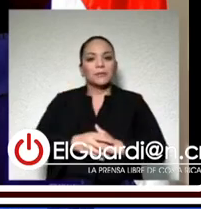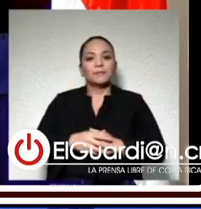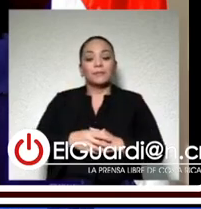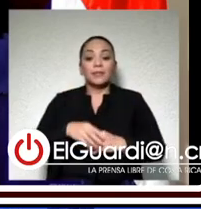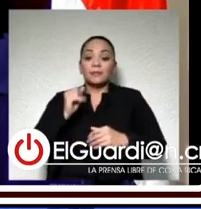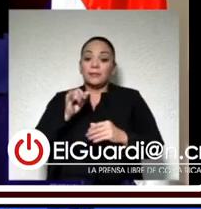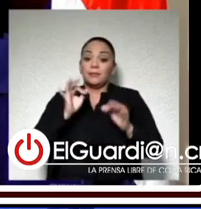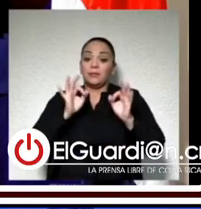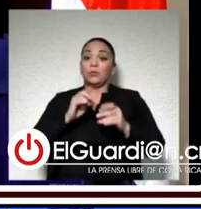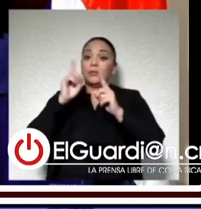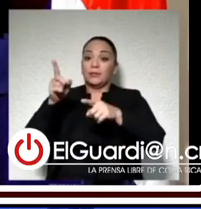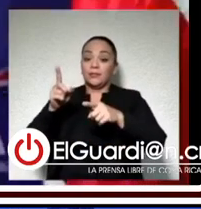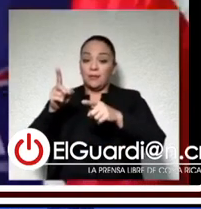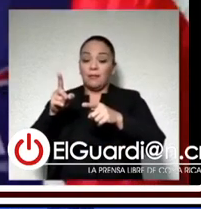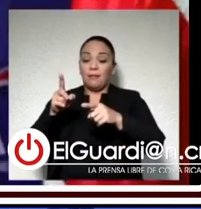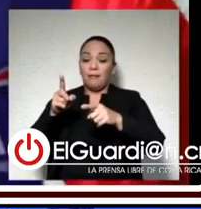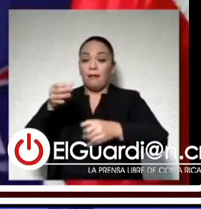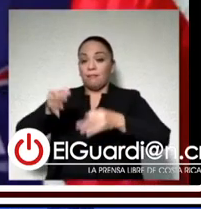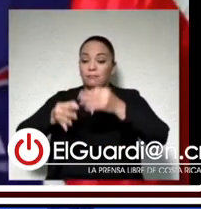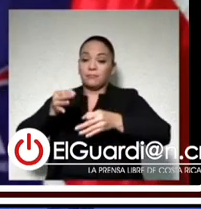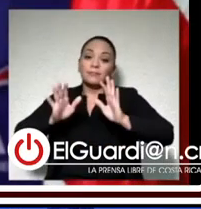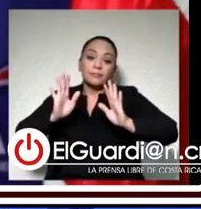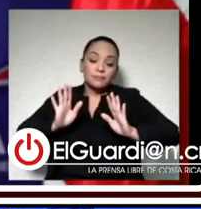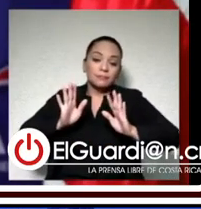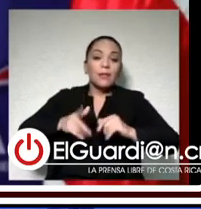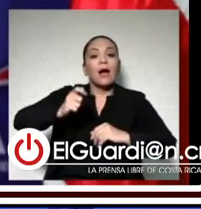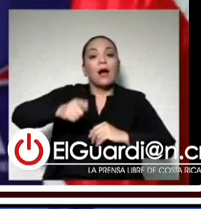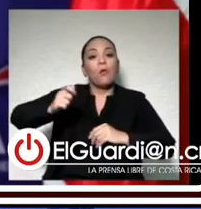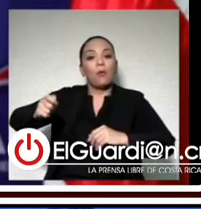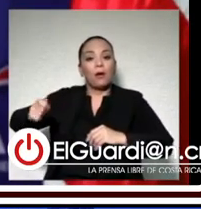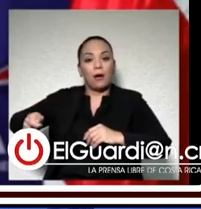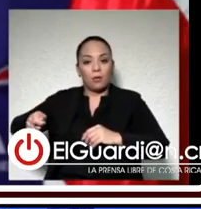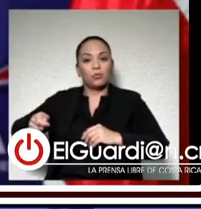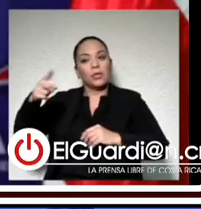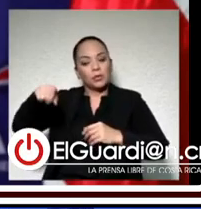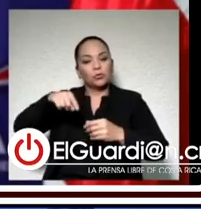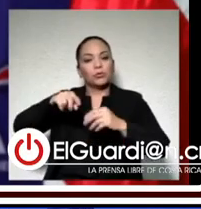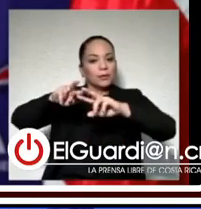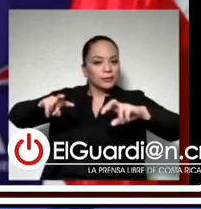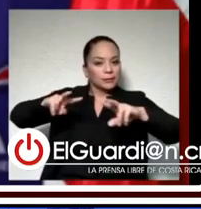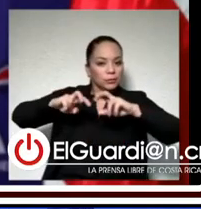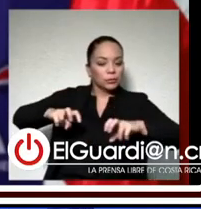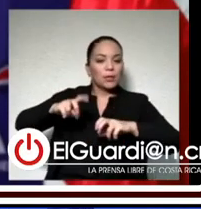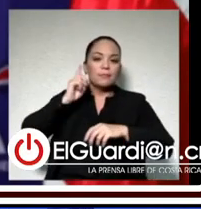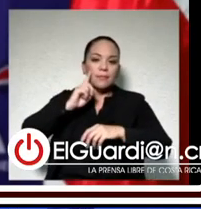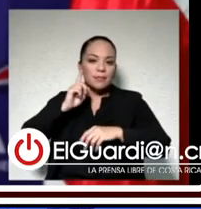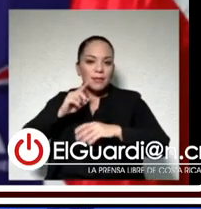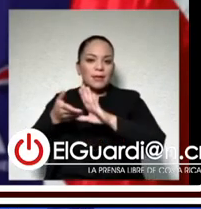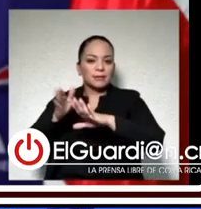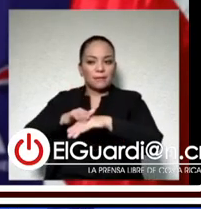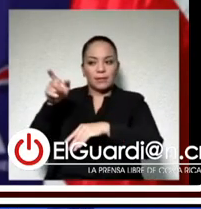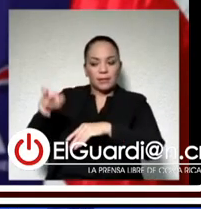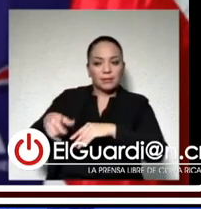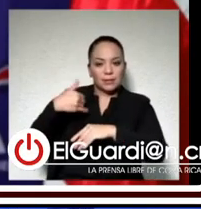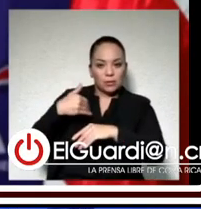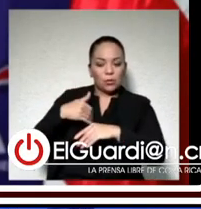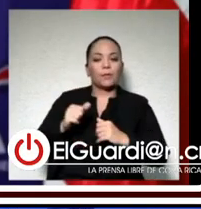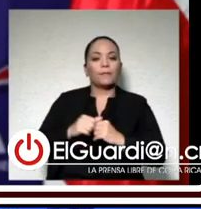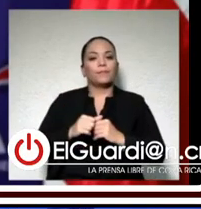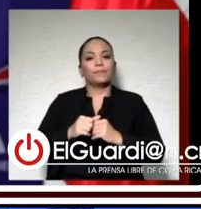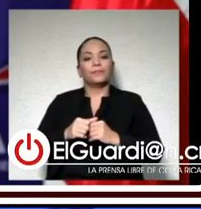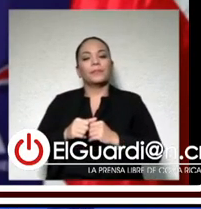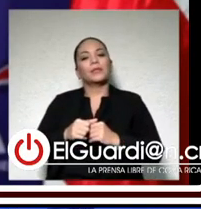penal, los abogados que están viendo las mentiras y las estafas de este señor, así como de